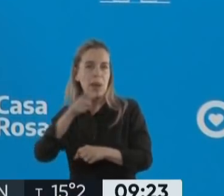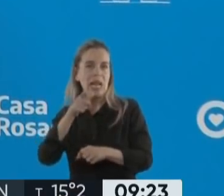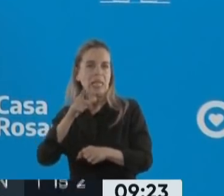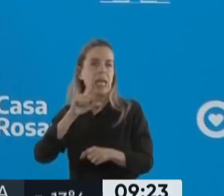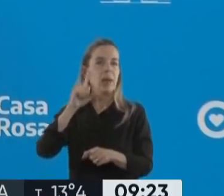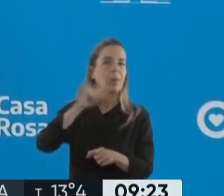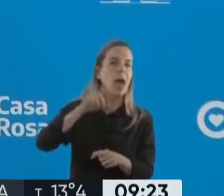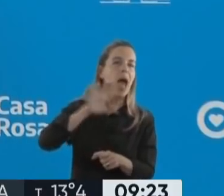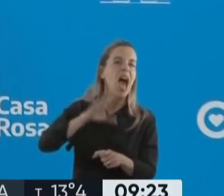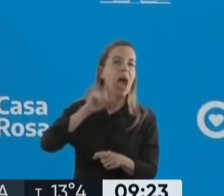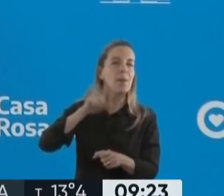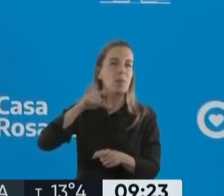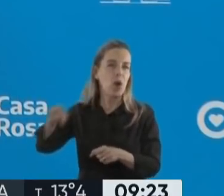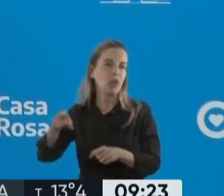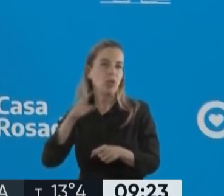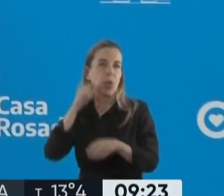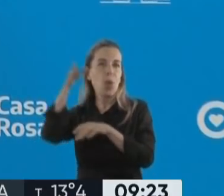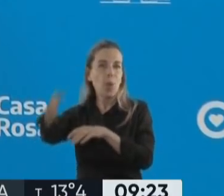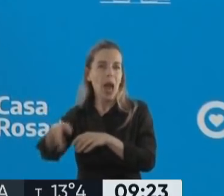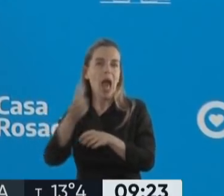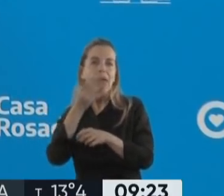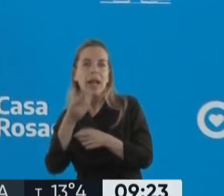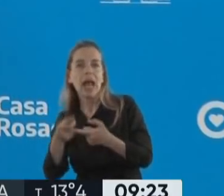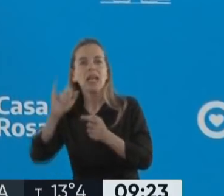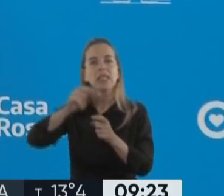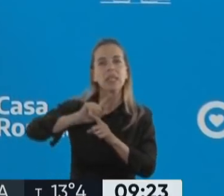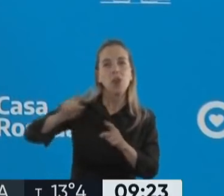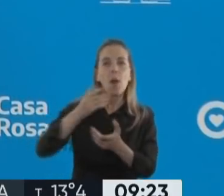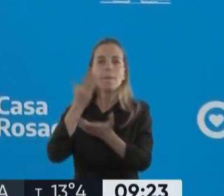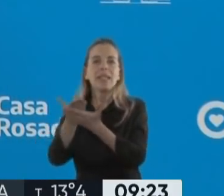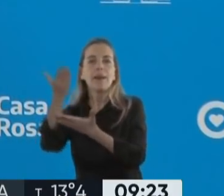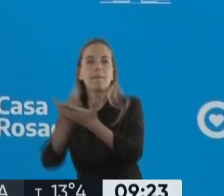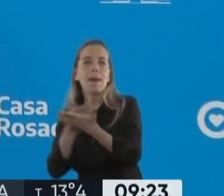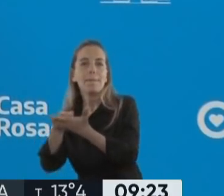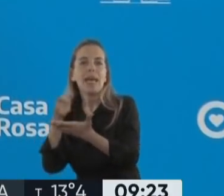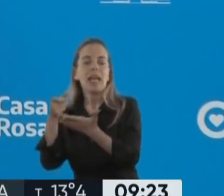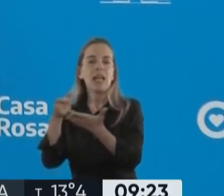se está haciendo alrededor de su presentación, presentarse, no presentarse, recusar, tratar de